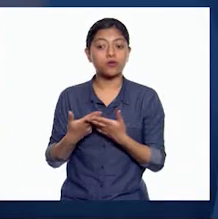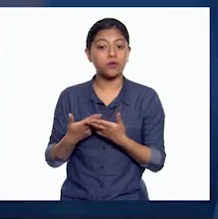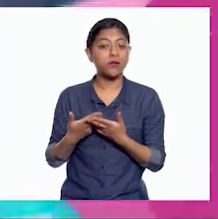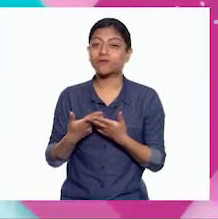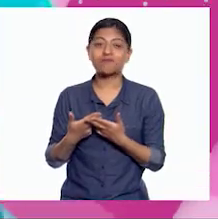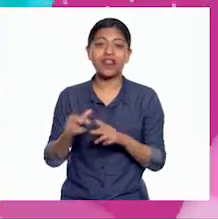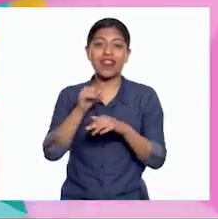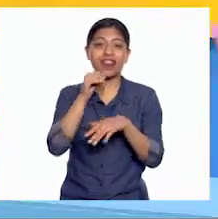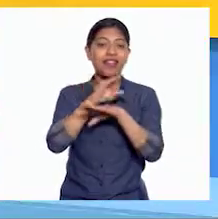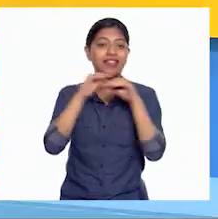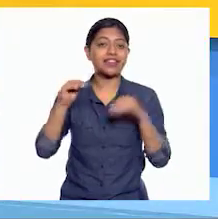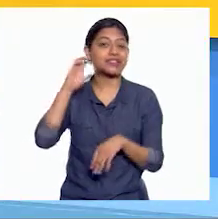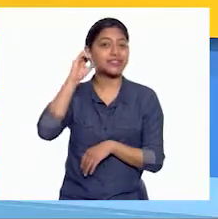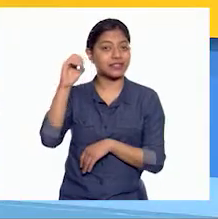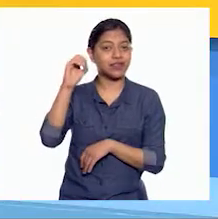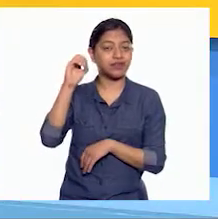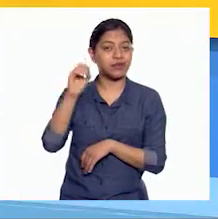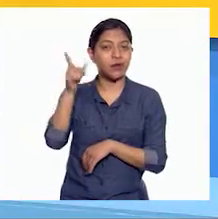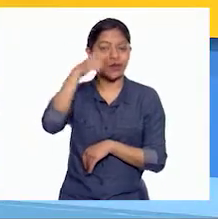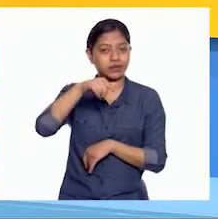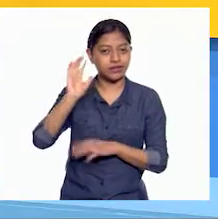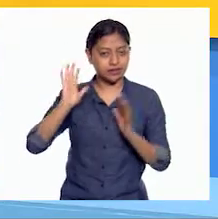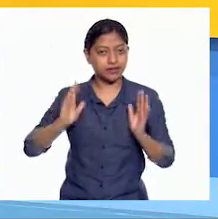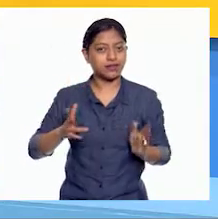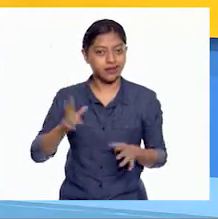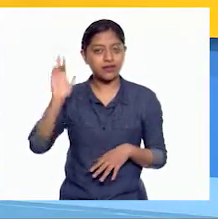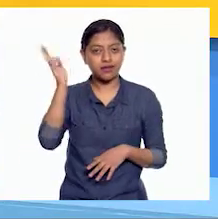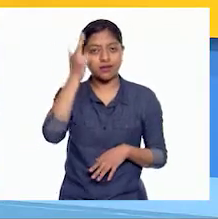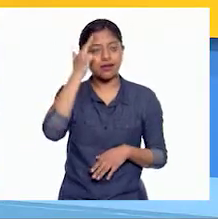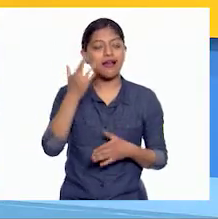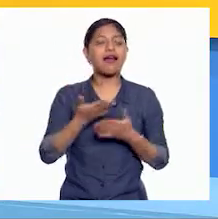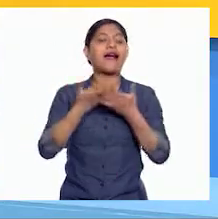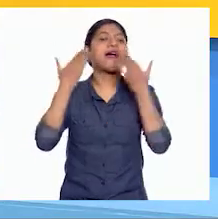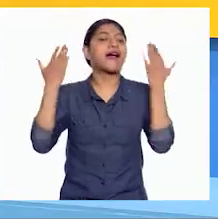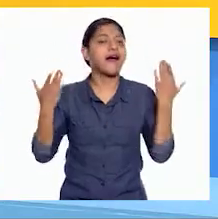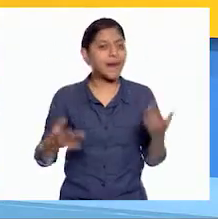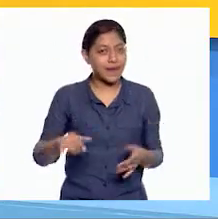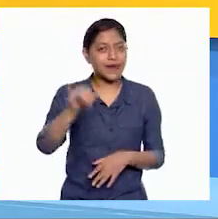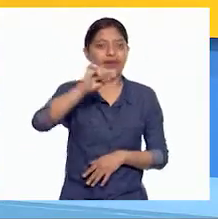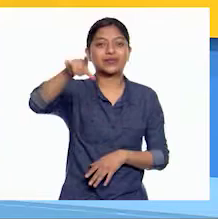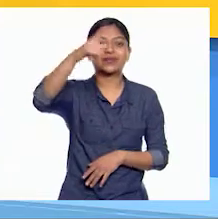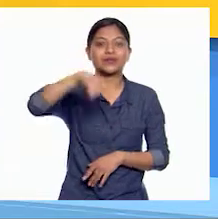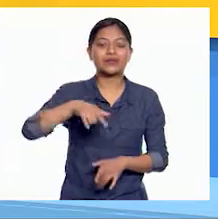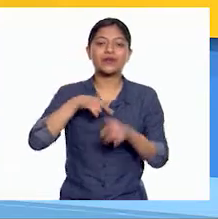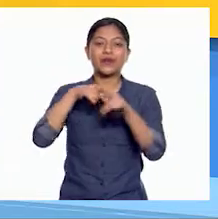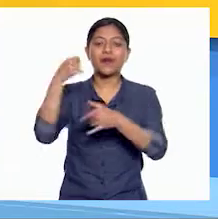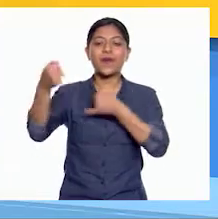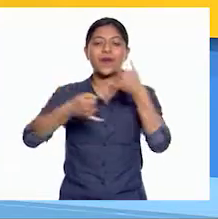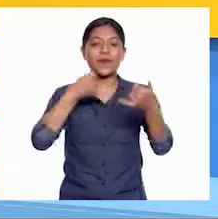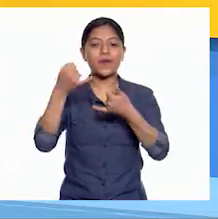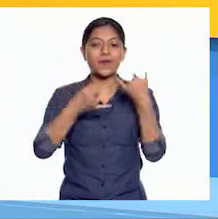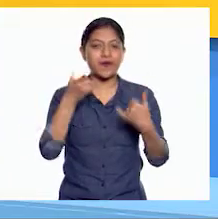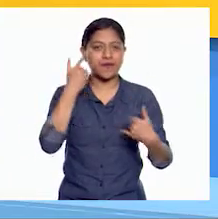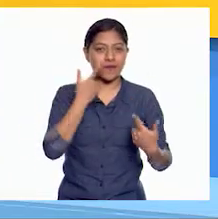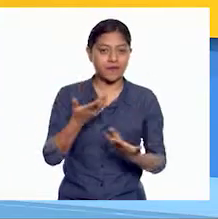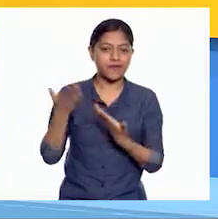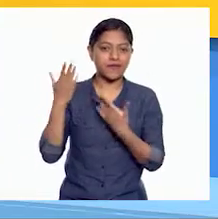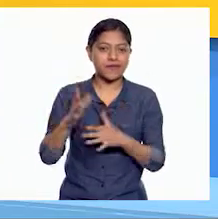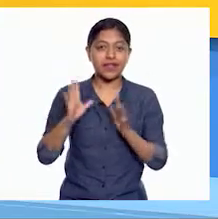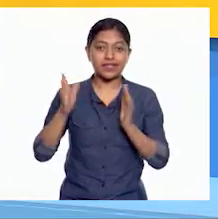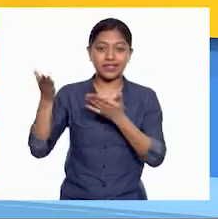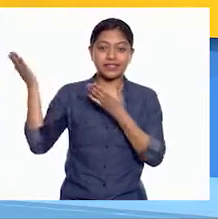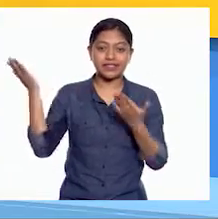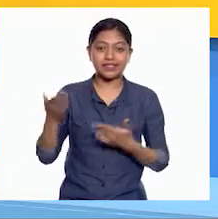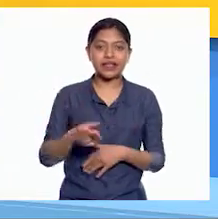cero. Como ya refrescamos un poco la memoria, ahora sí, continuemos y juguemos. Llegó y está con